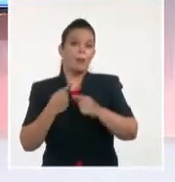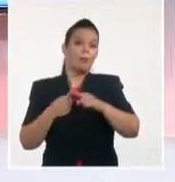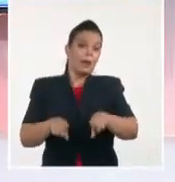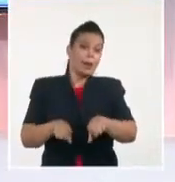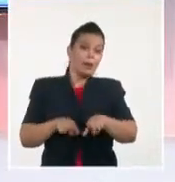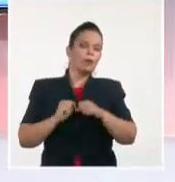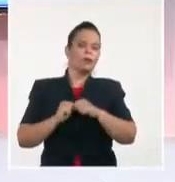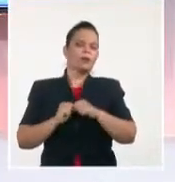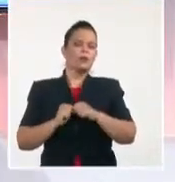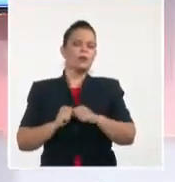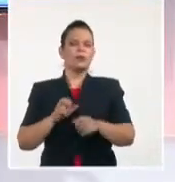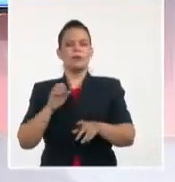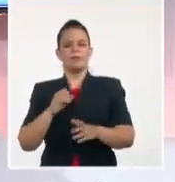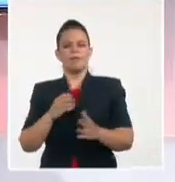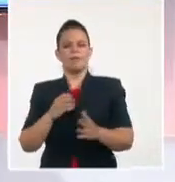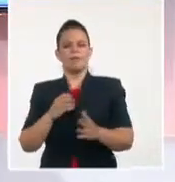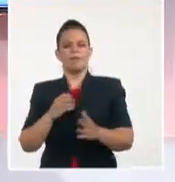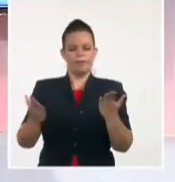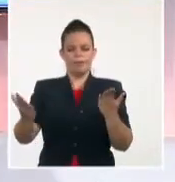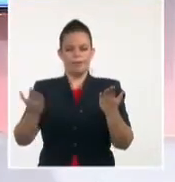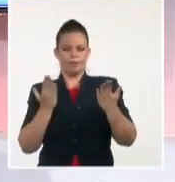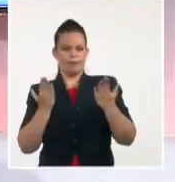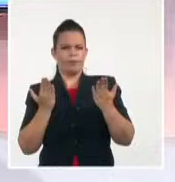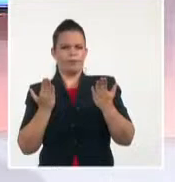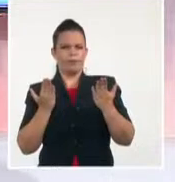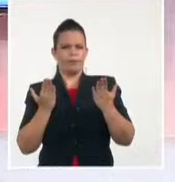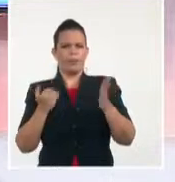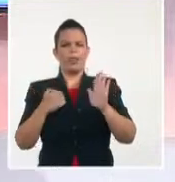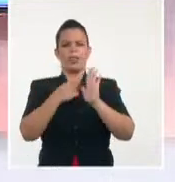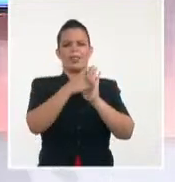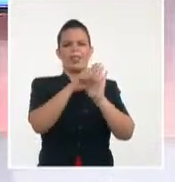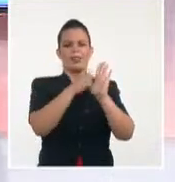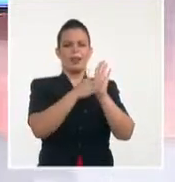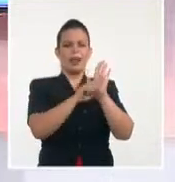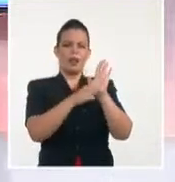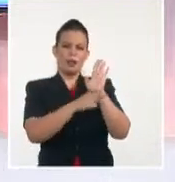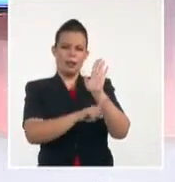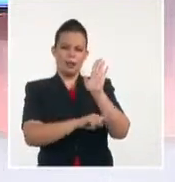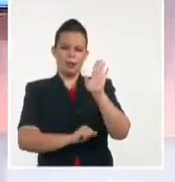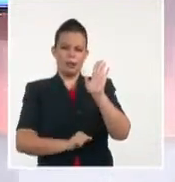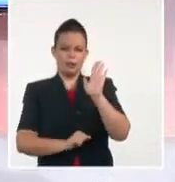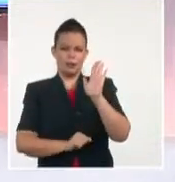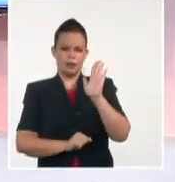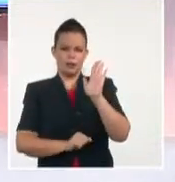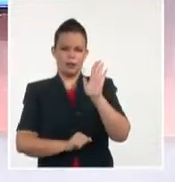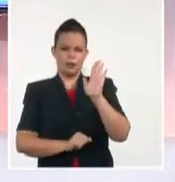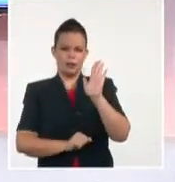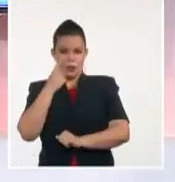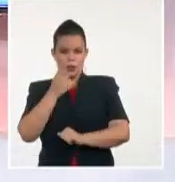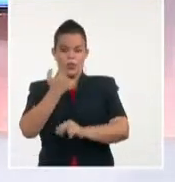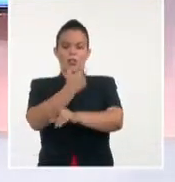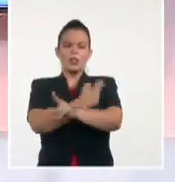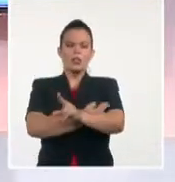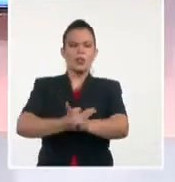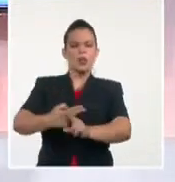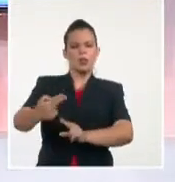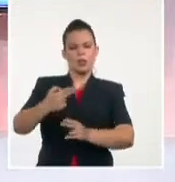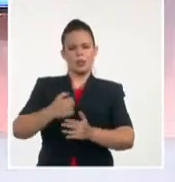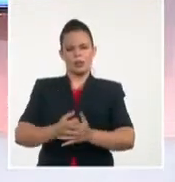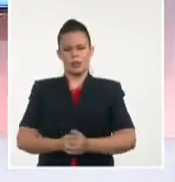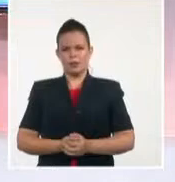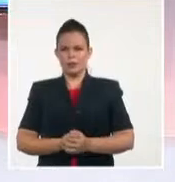cuenta el detalle de la energía ciclónica acumulada, que no es más que